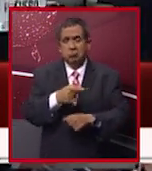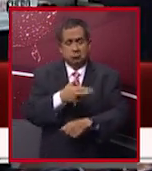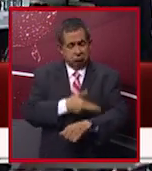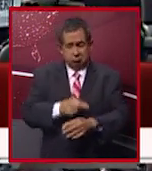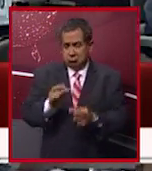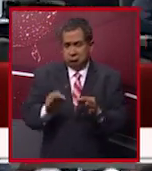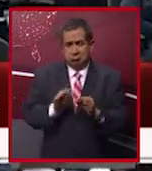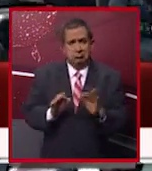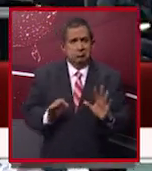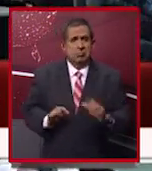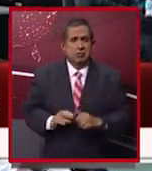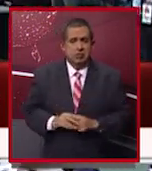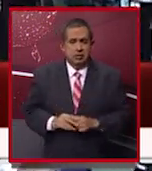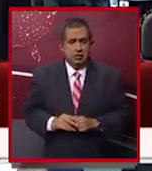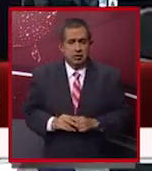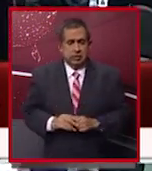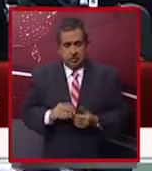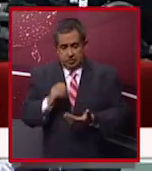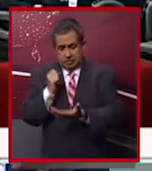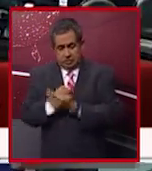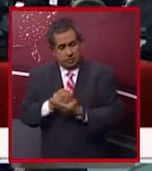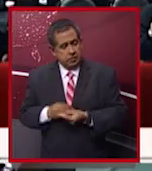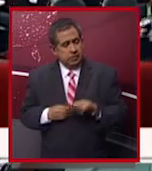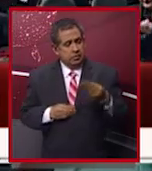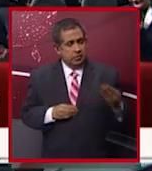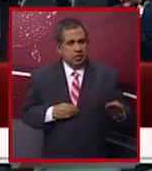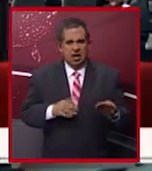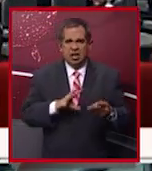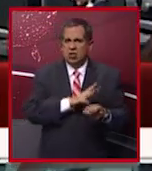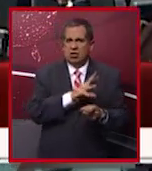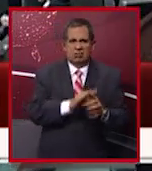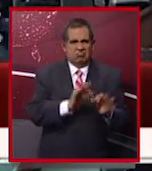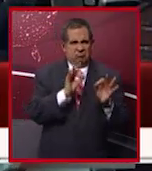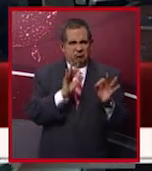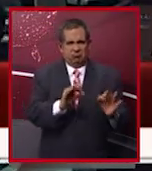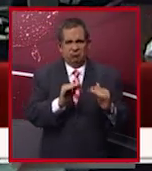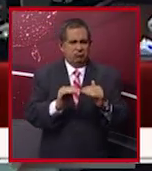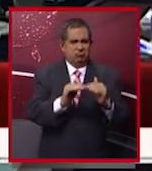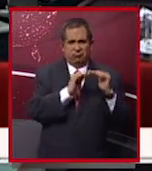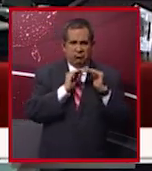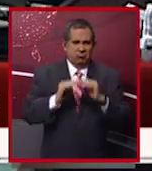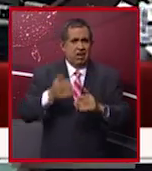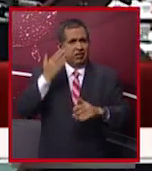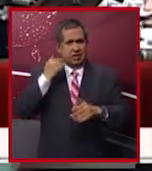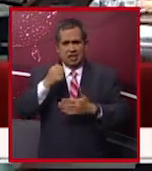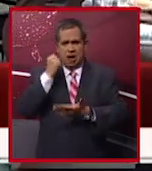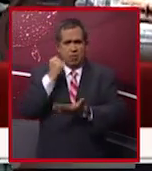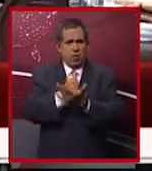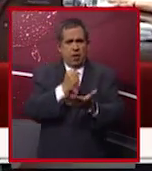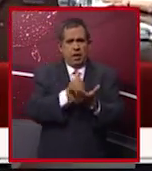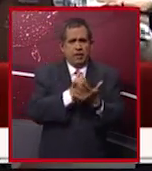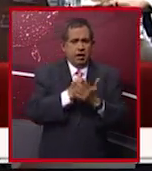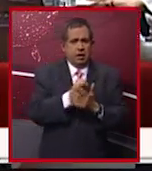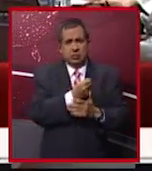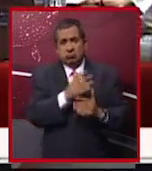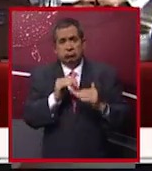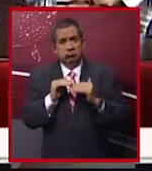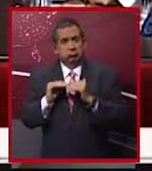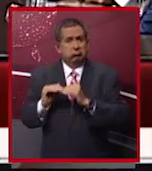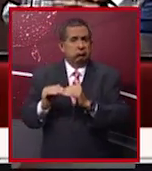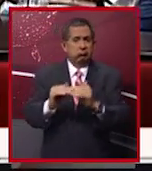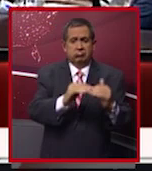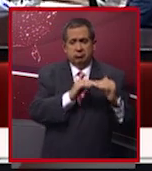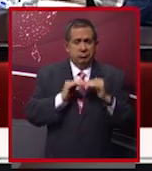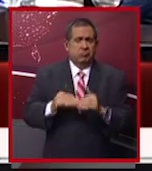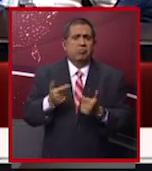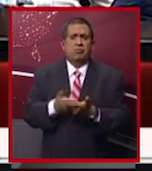legislativo. Minuta que cuenta con una gran legitimidad al haber sido aprobada por unanimidad